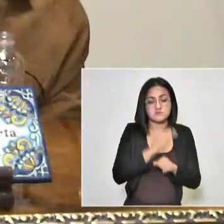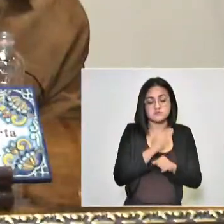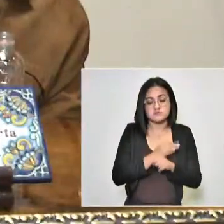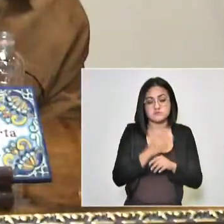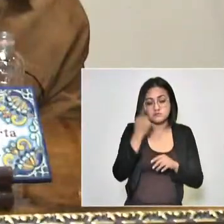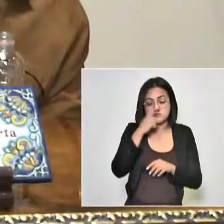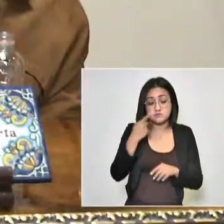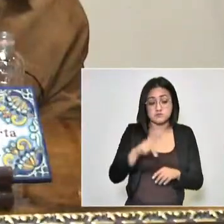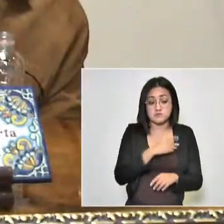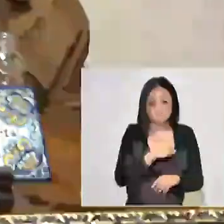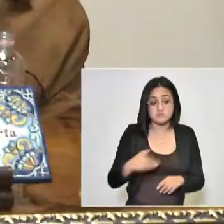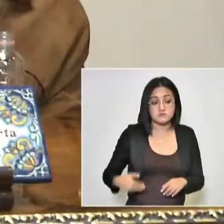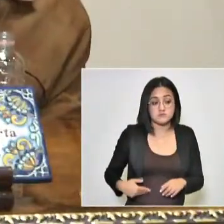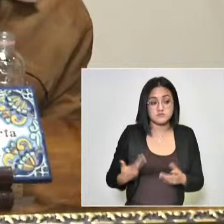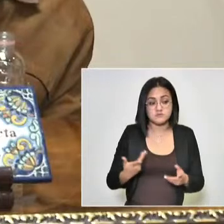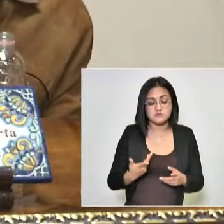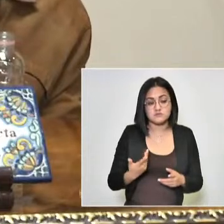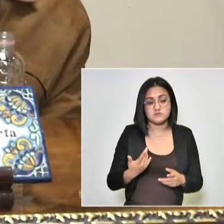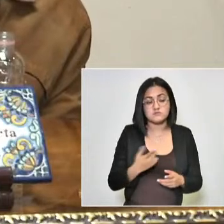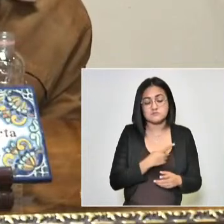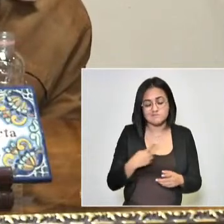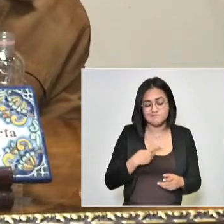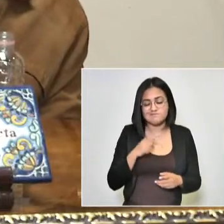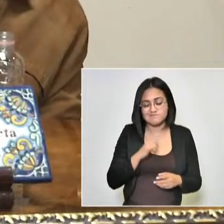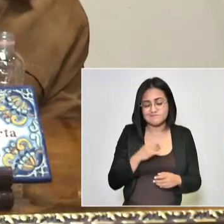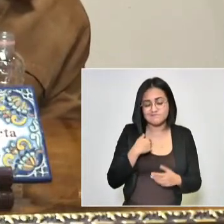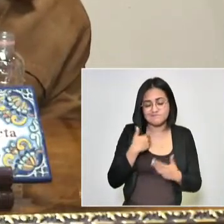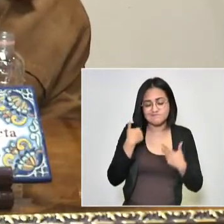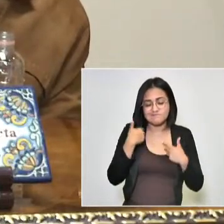no tiene el municipio de Puebla y debe de tener.